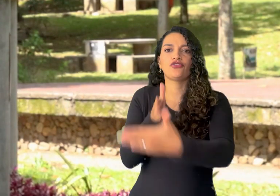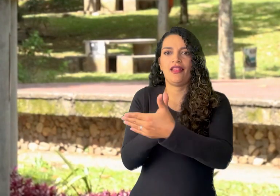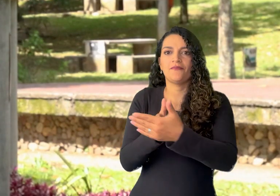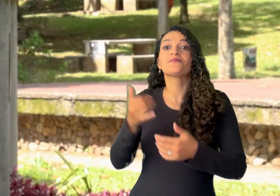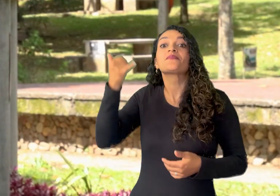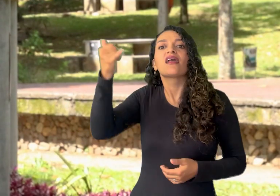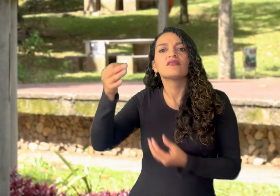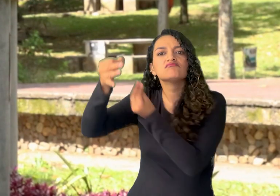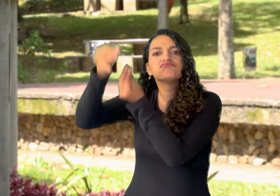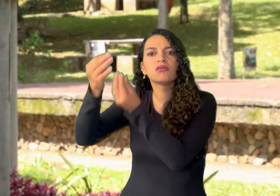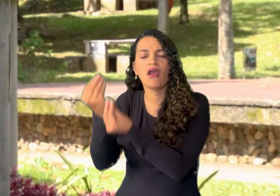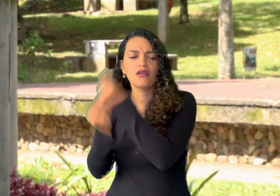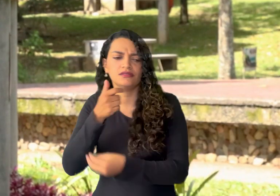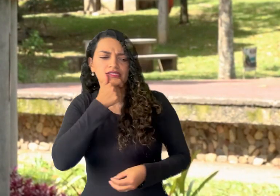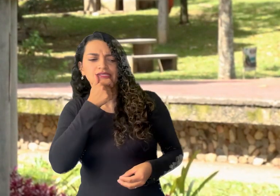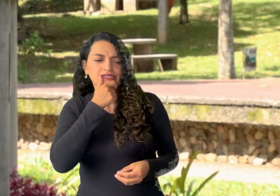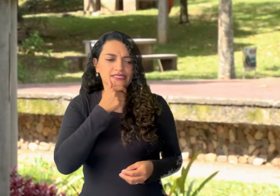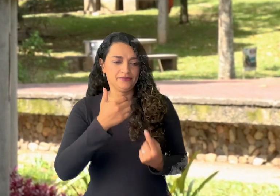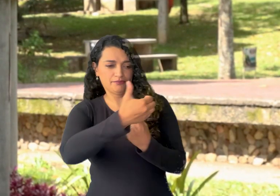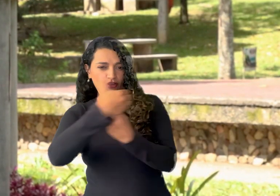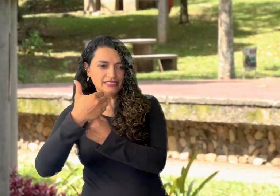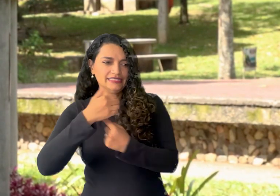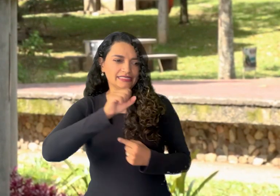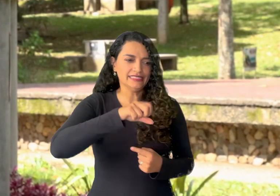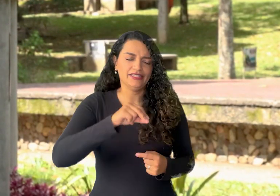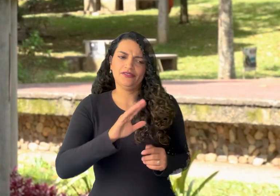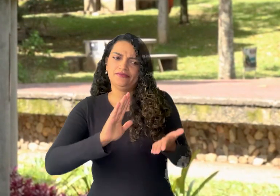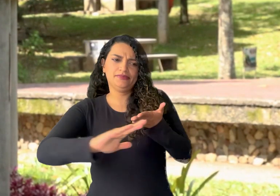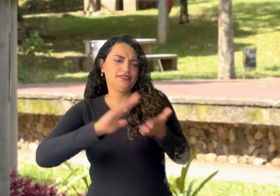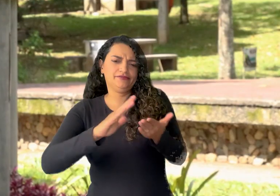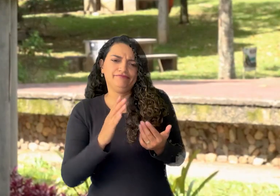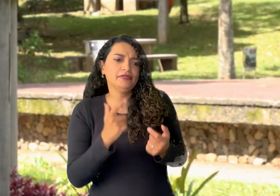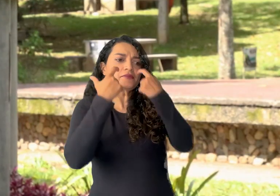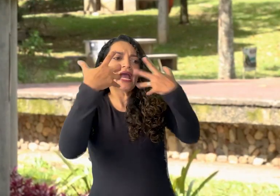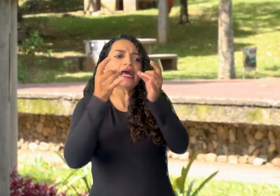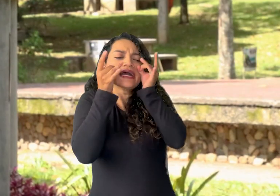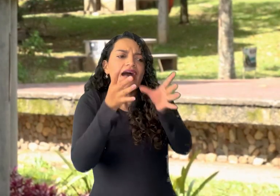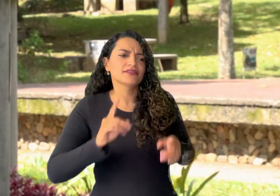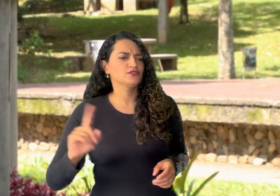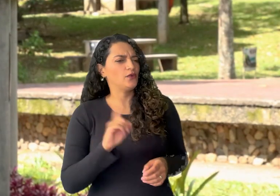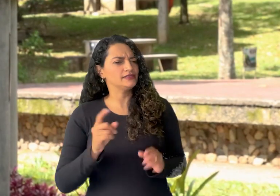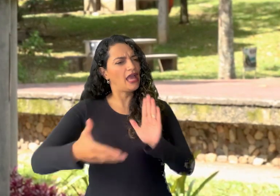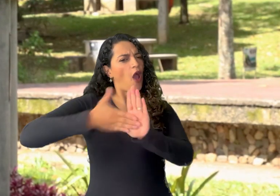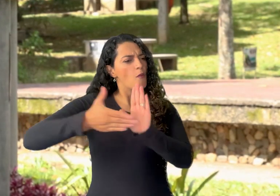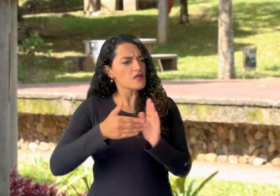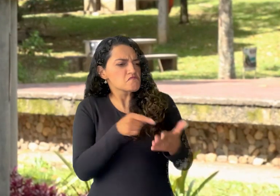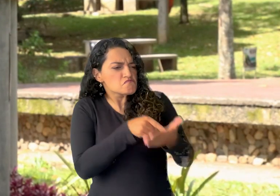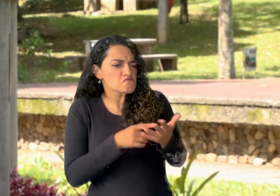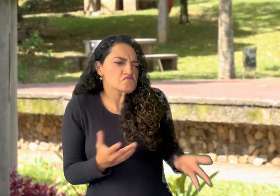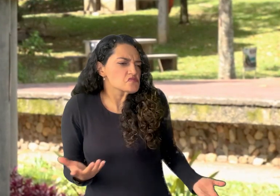instancia, la Corte decide declarar improcedente el amparo por falta de relevancia constitucional y porque no se había cumplido con la